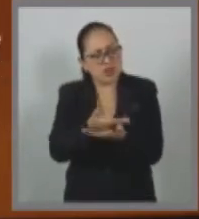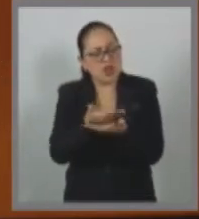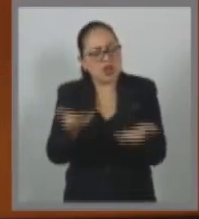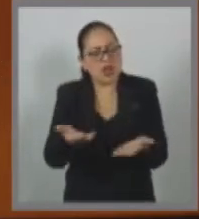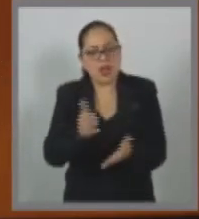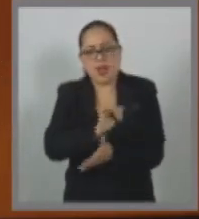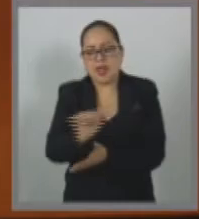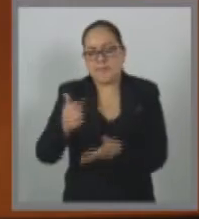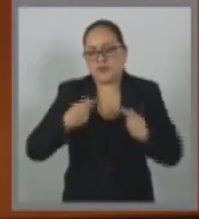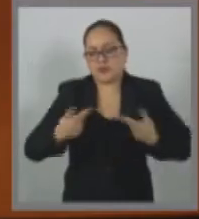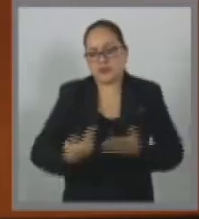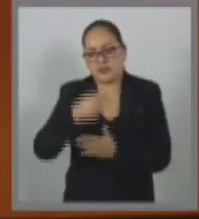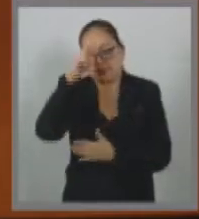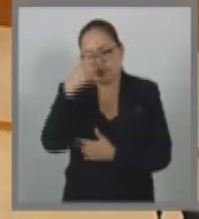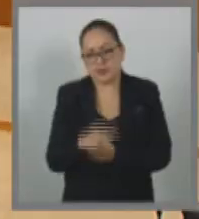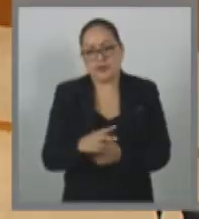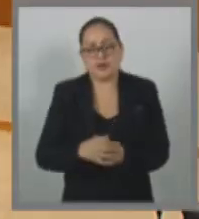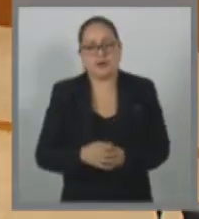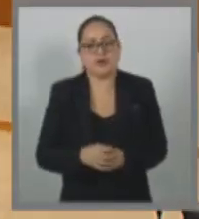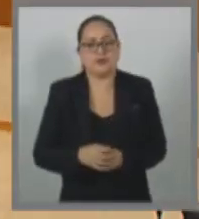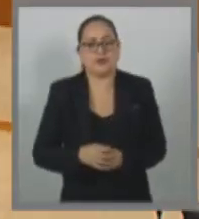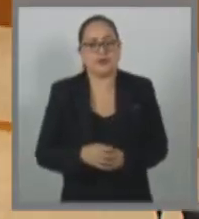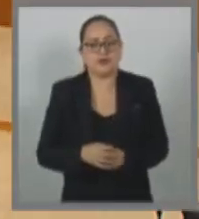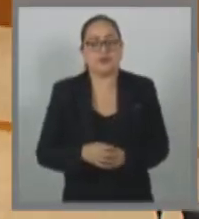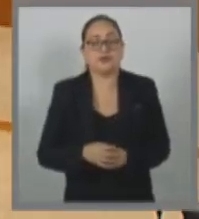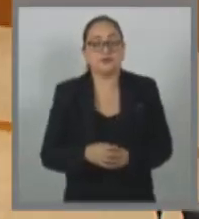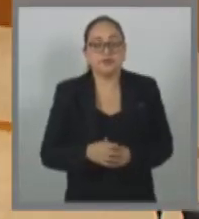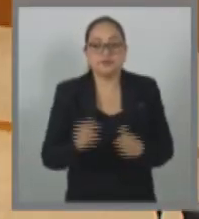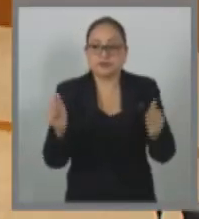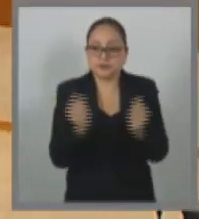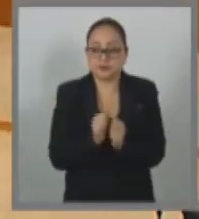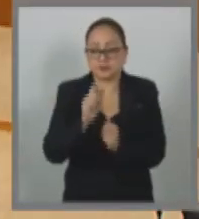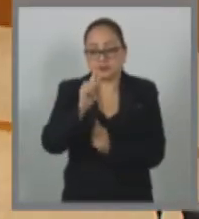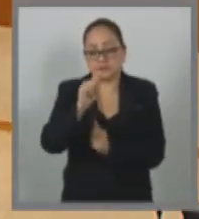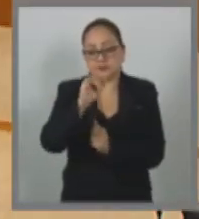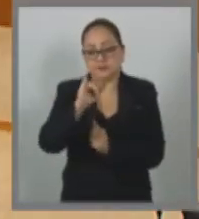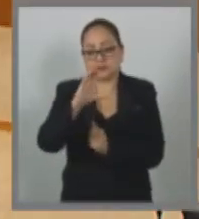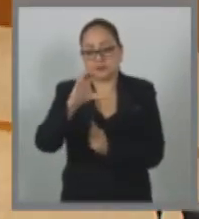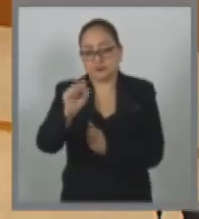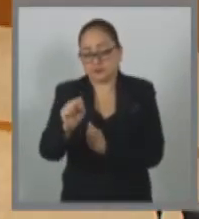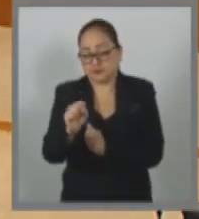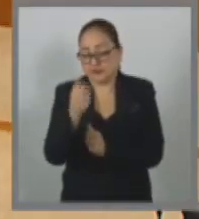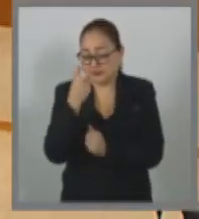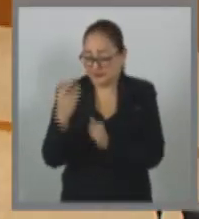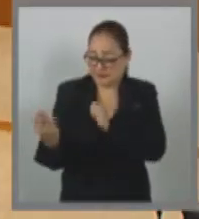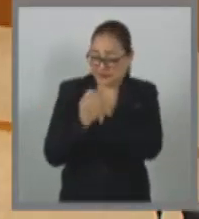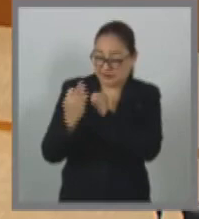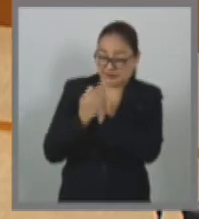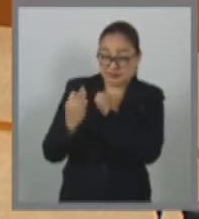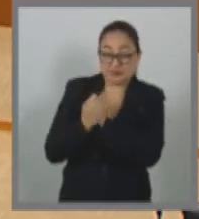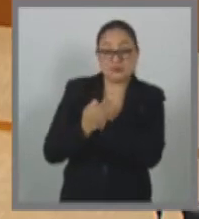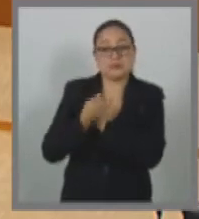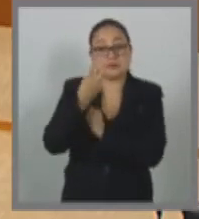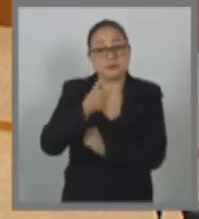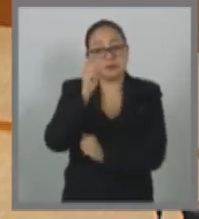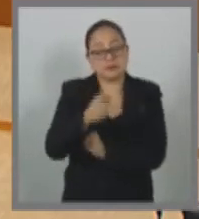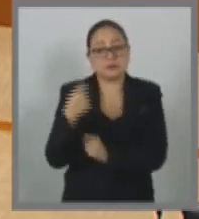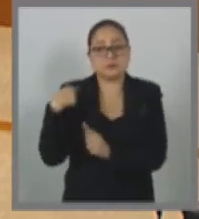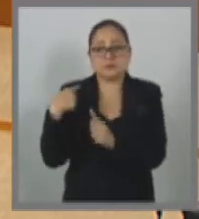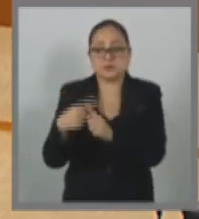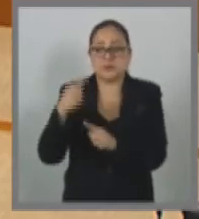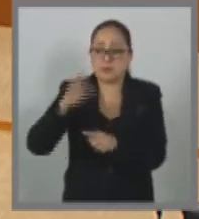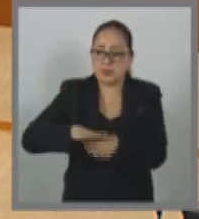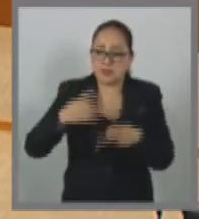de los mexicanos. A través de la tecnología, en los últimos 5 años hemos acercado el IMSS